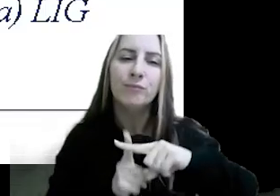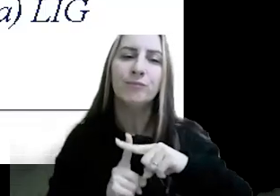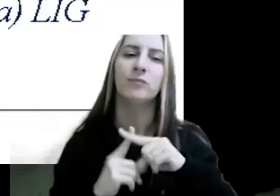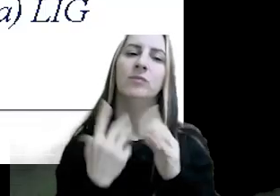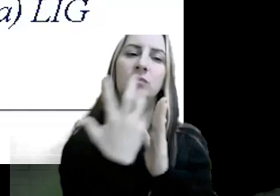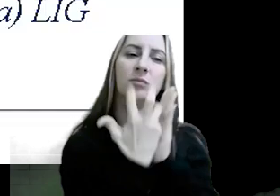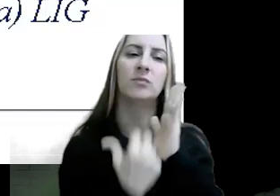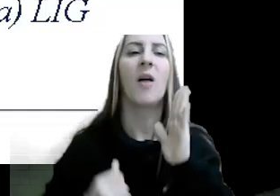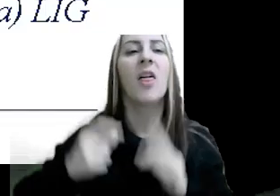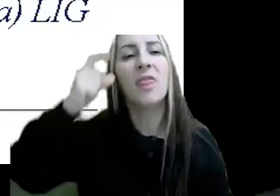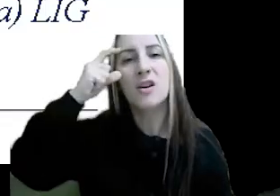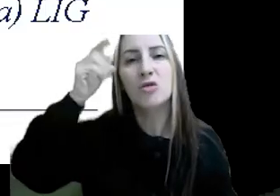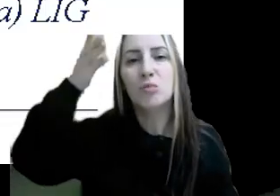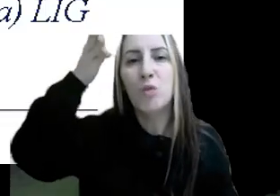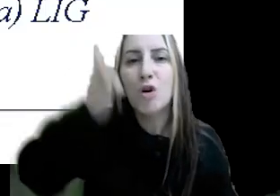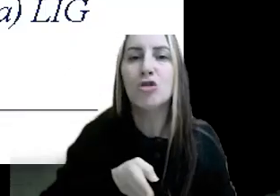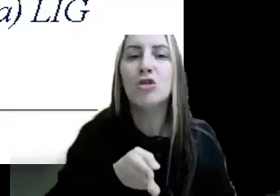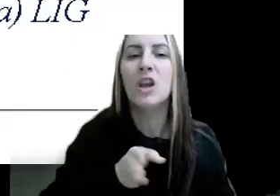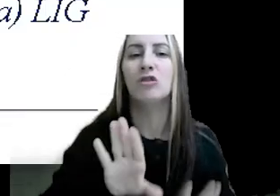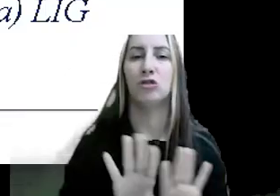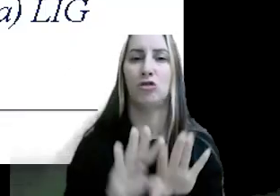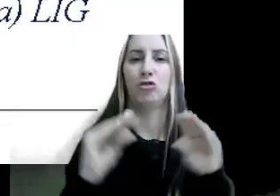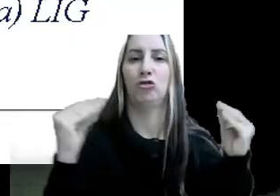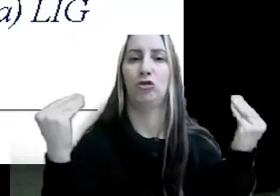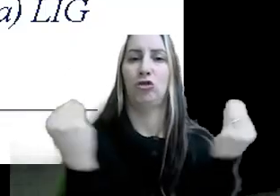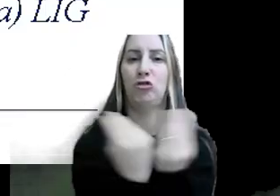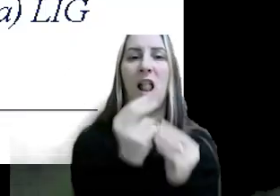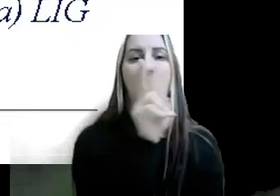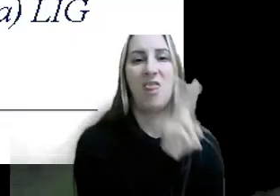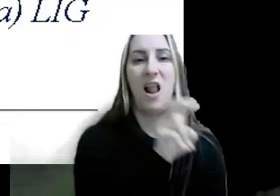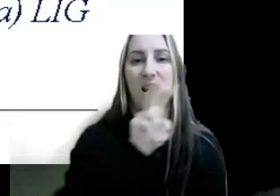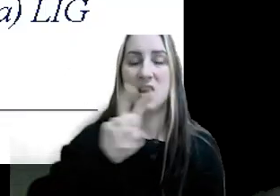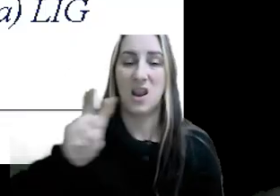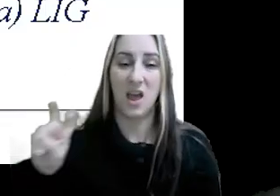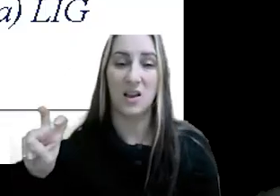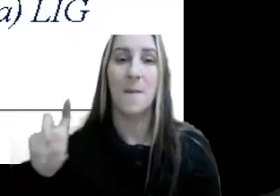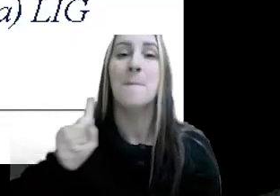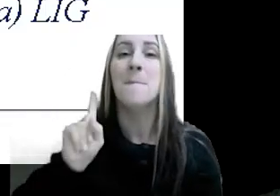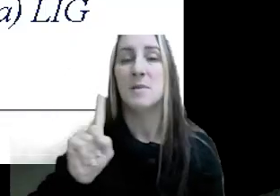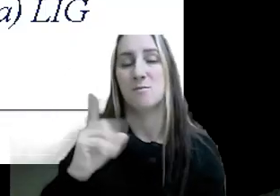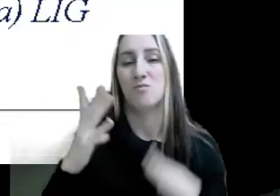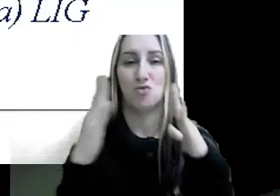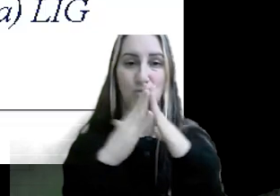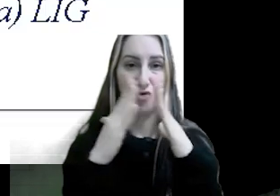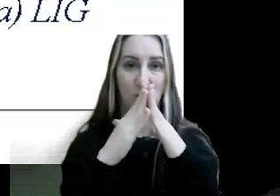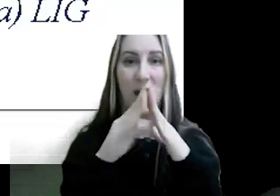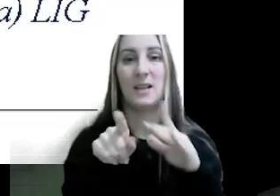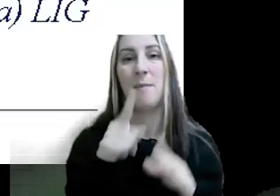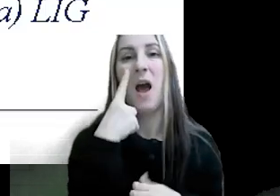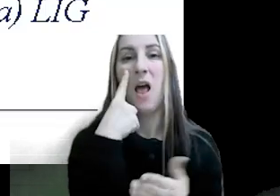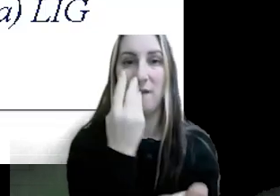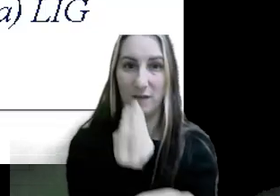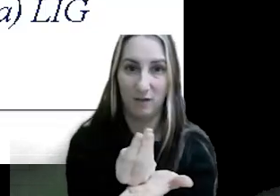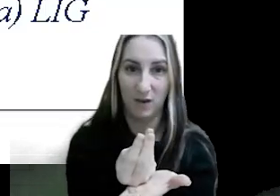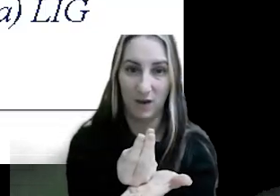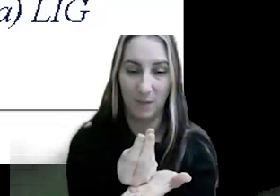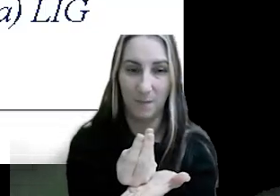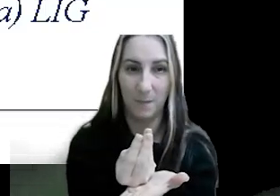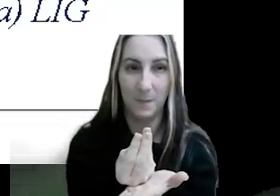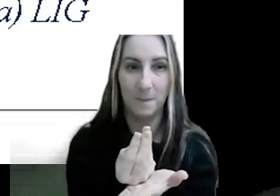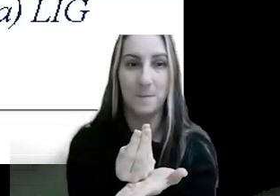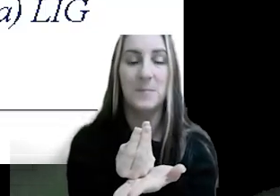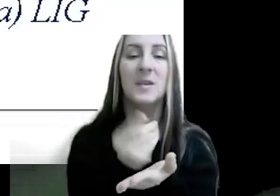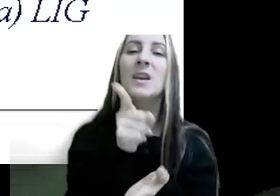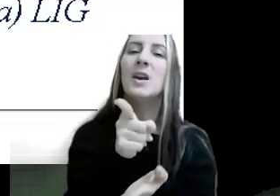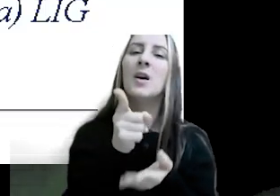del 10% del monto total de alquileres del inmueble destinado a casa habitación. Acá la novedad